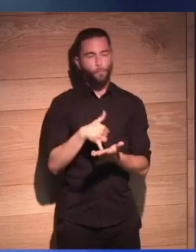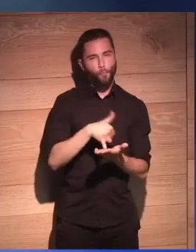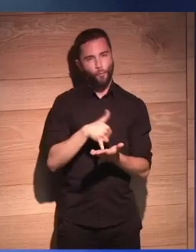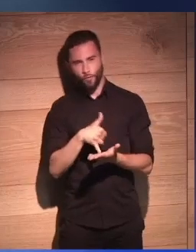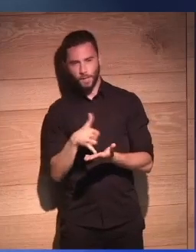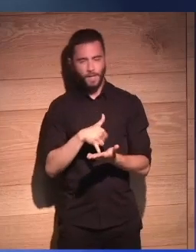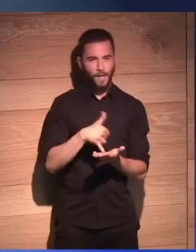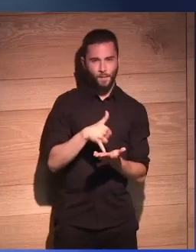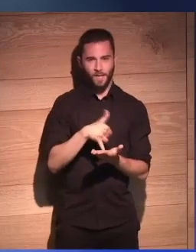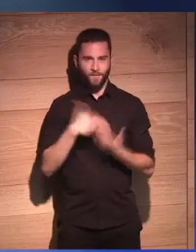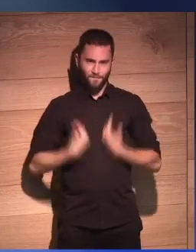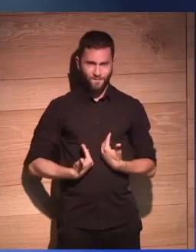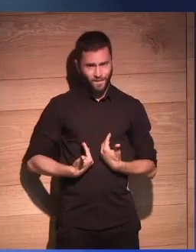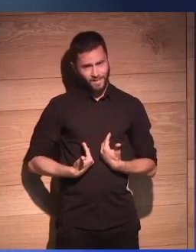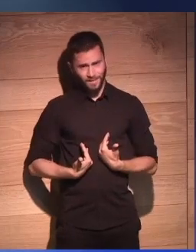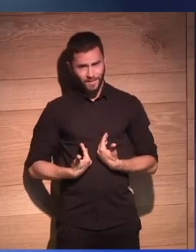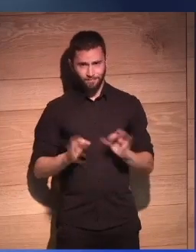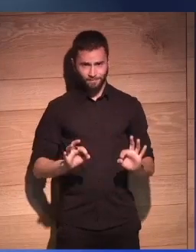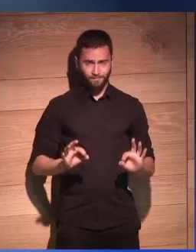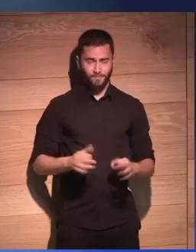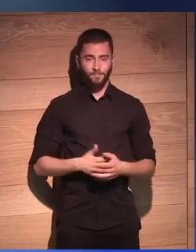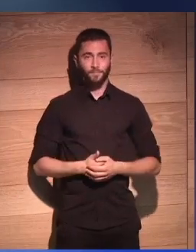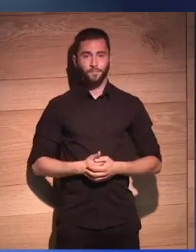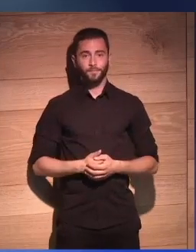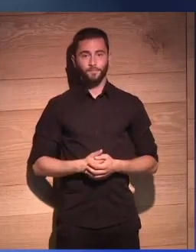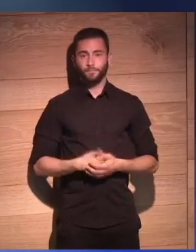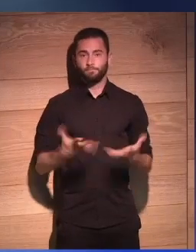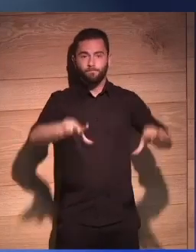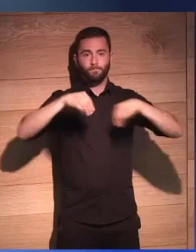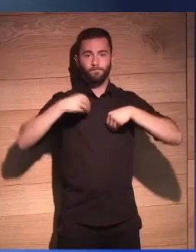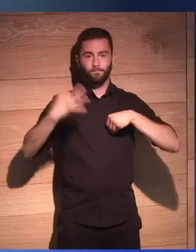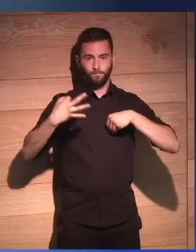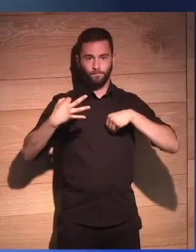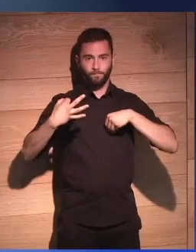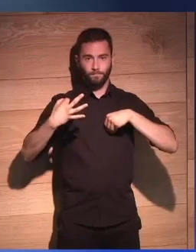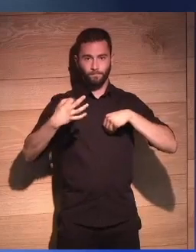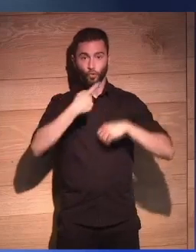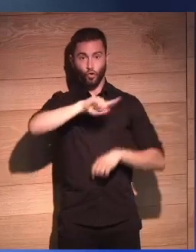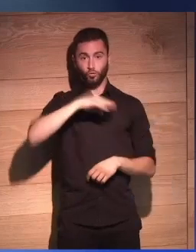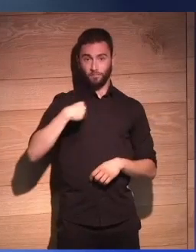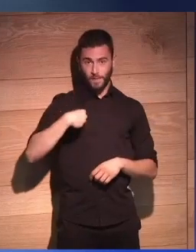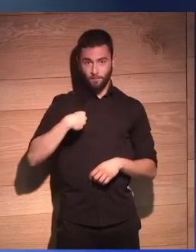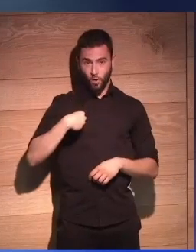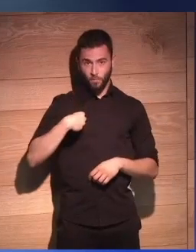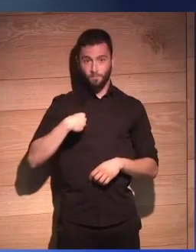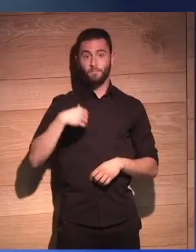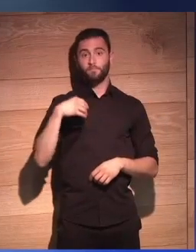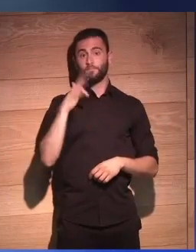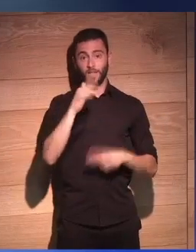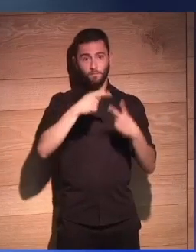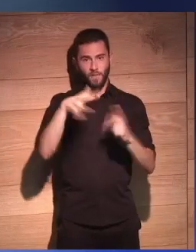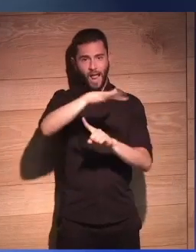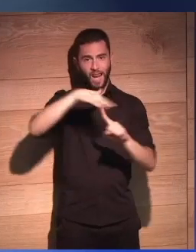vulnerabilidad física, y tenemos que aceptarla, ¿no? No solamente nosotros mismos, sino la gente